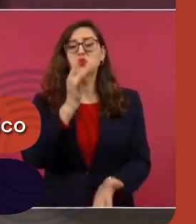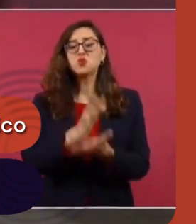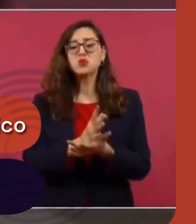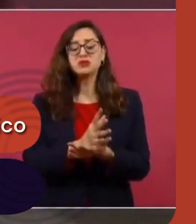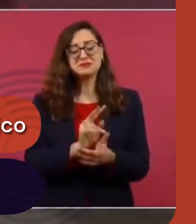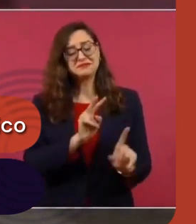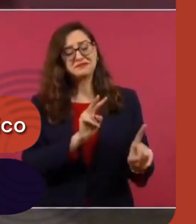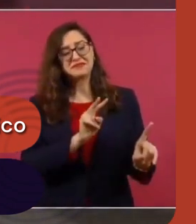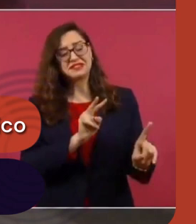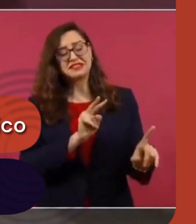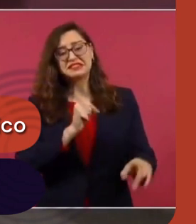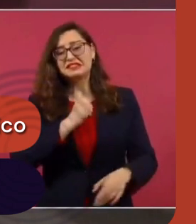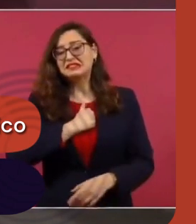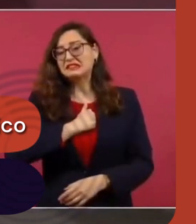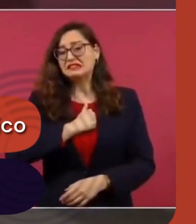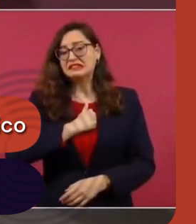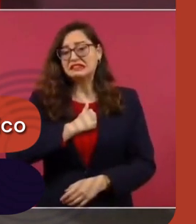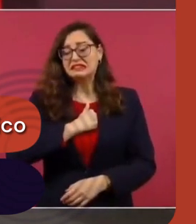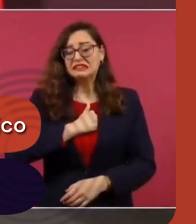Lamento su situación